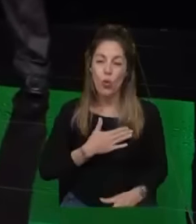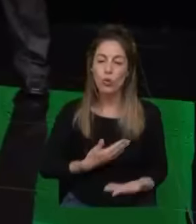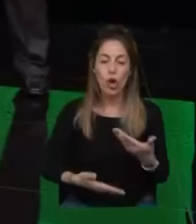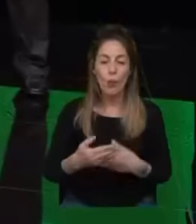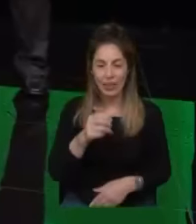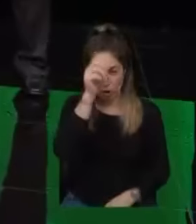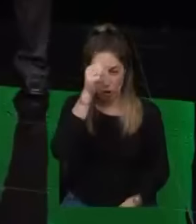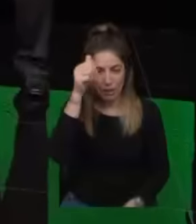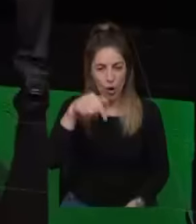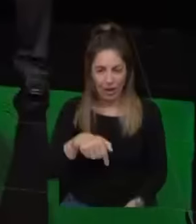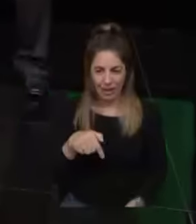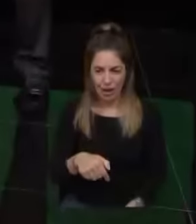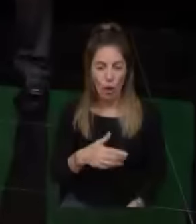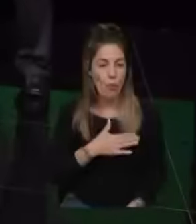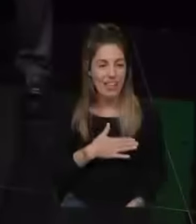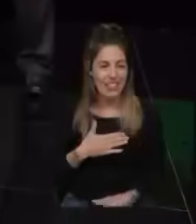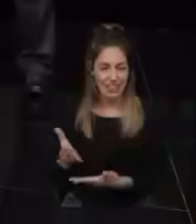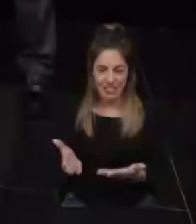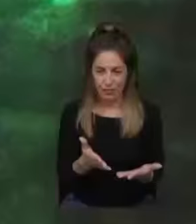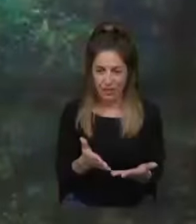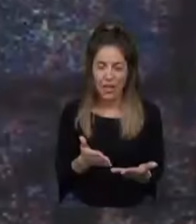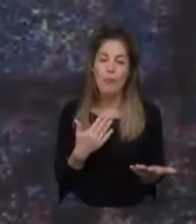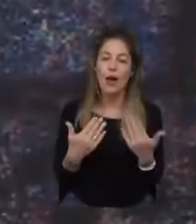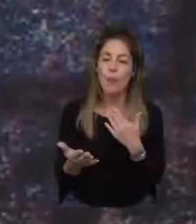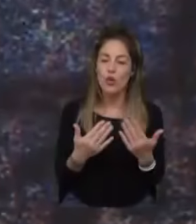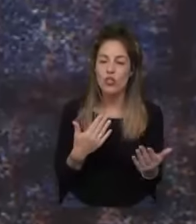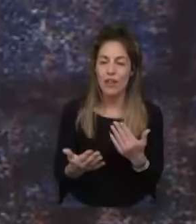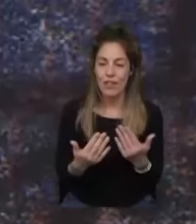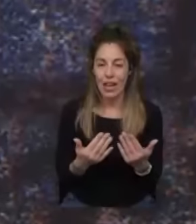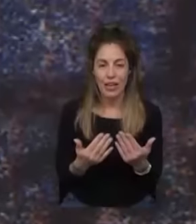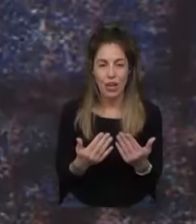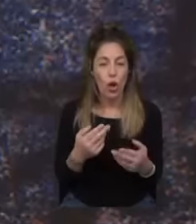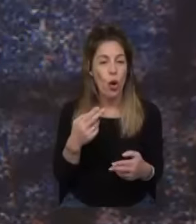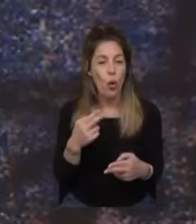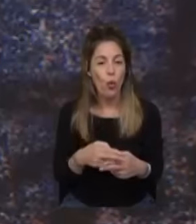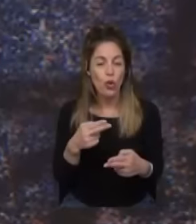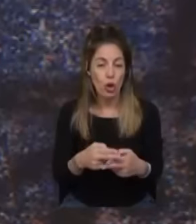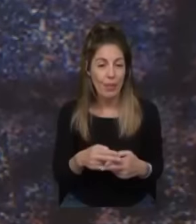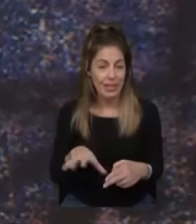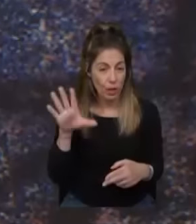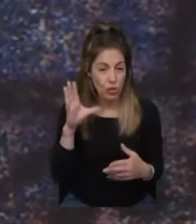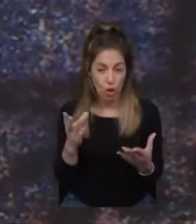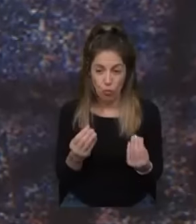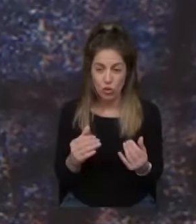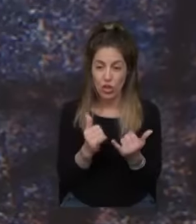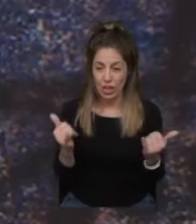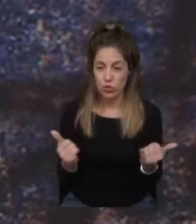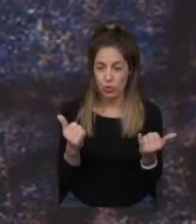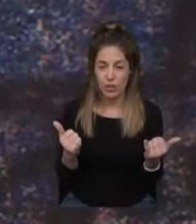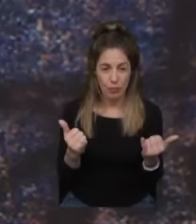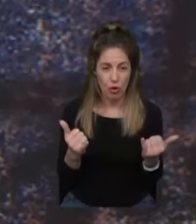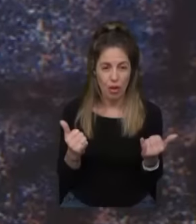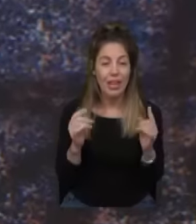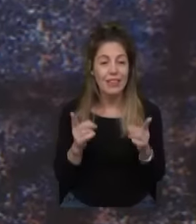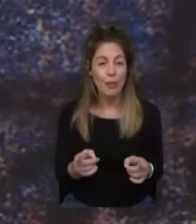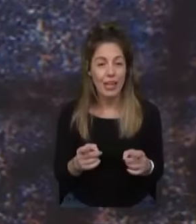otro domingo aquí en MB Noticias. Un placer recibirte, Fede, como siempre. Vamos a hablar de un nombre que ha sonado muchísimo desde hace un tiempo y que hasta incluso